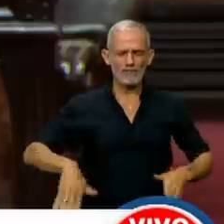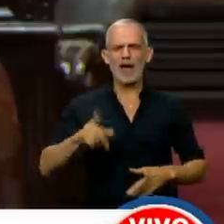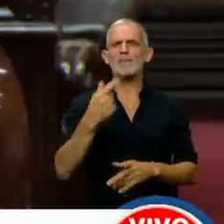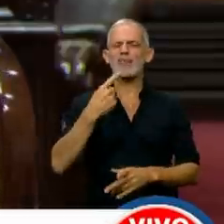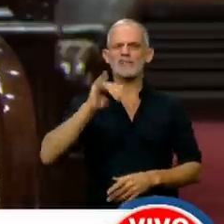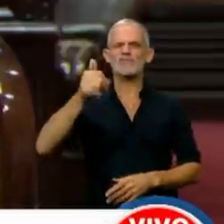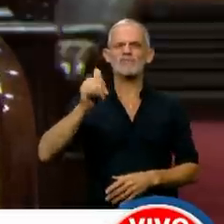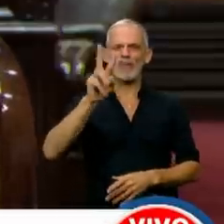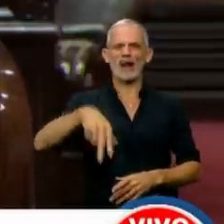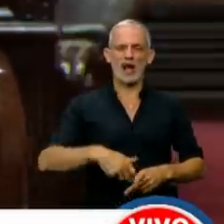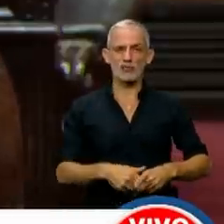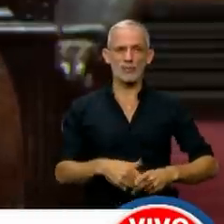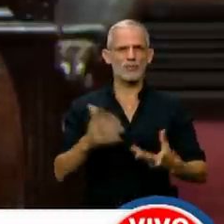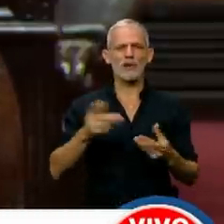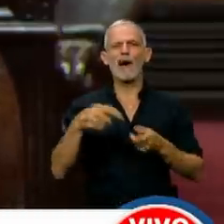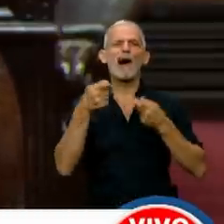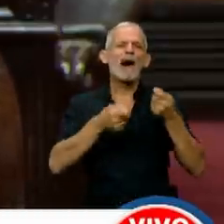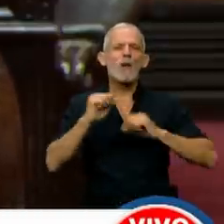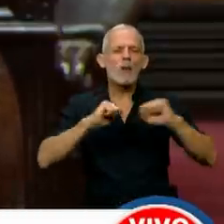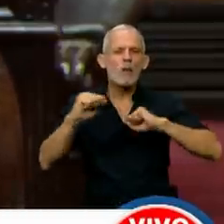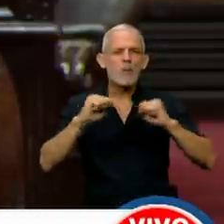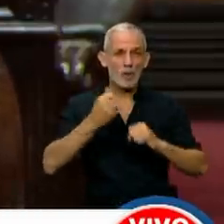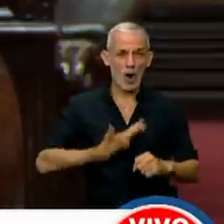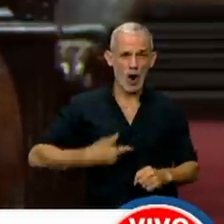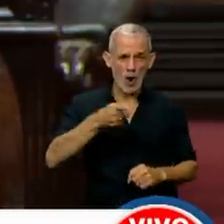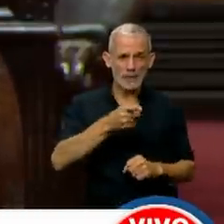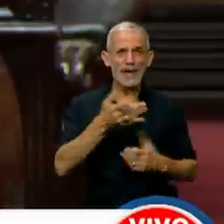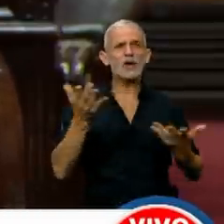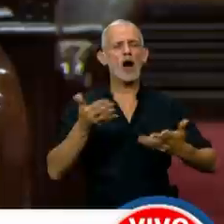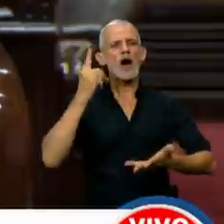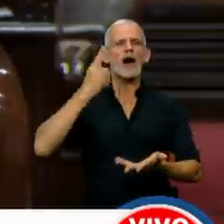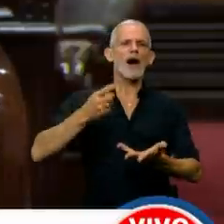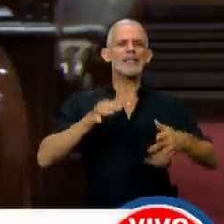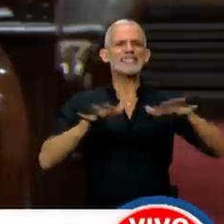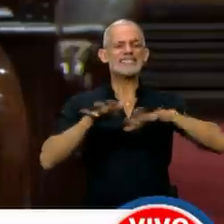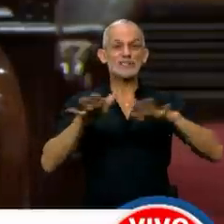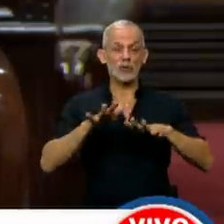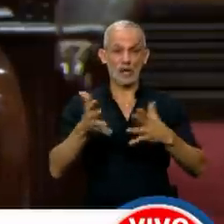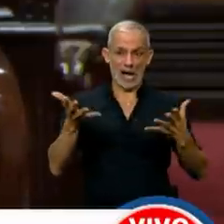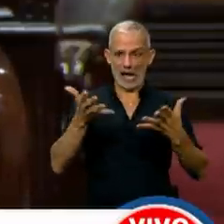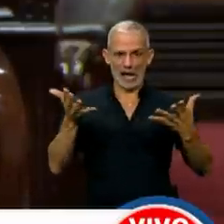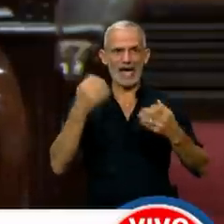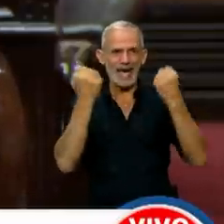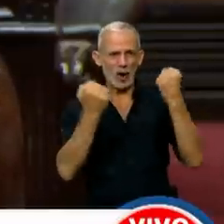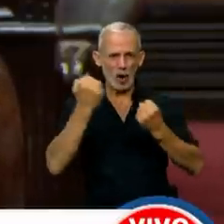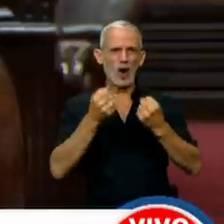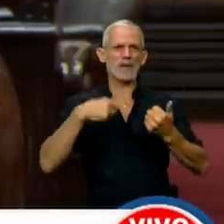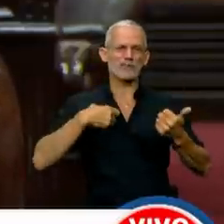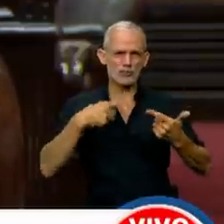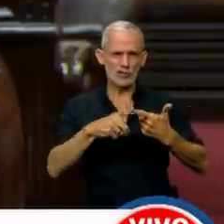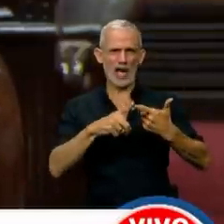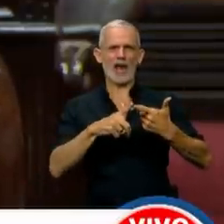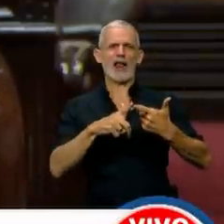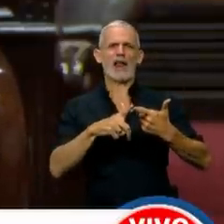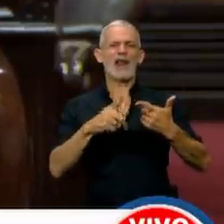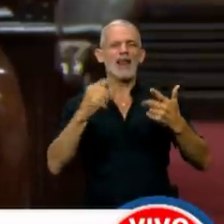que tener es no achacar a un gobierno que tomó una situación candente económica social